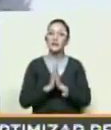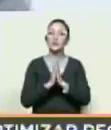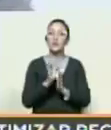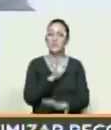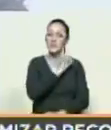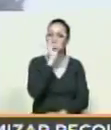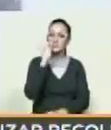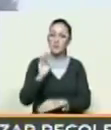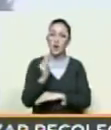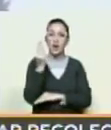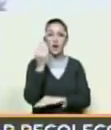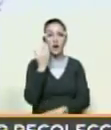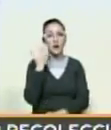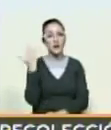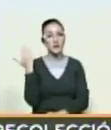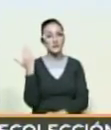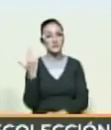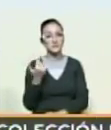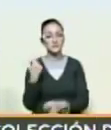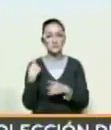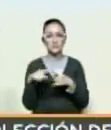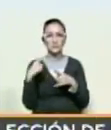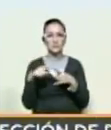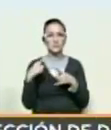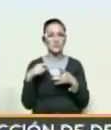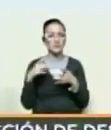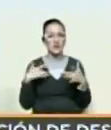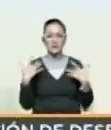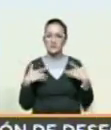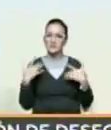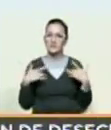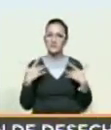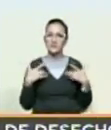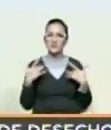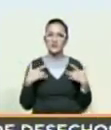Barquisimeto, estado Lara, donde se están efectuando diferentes actividades